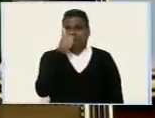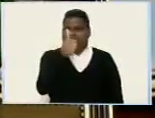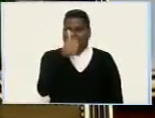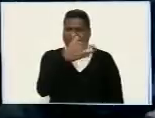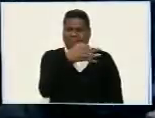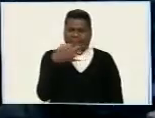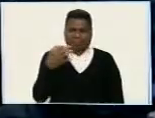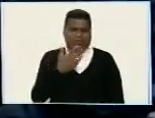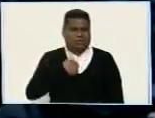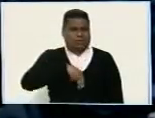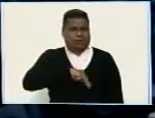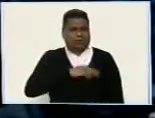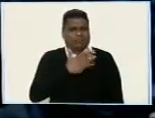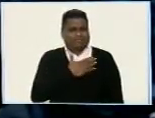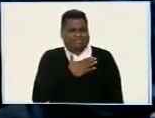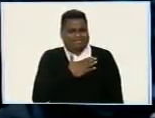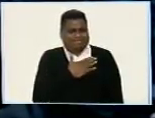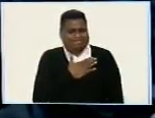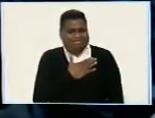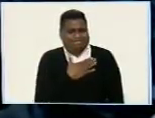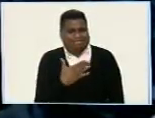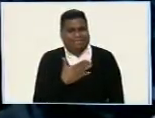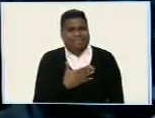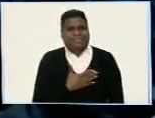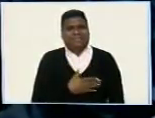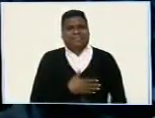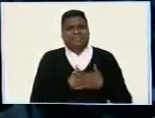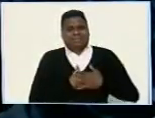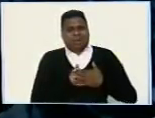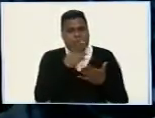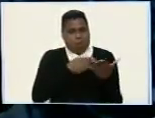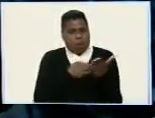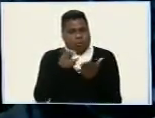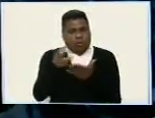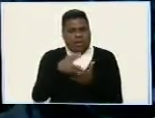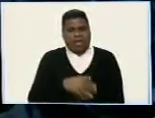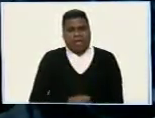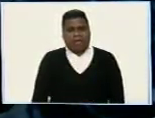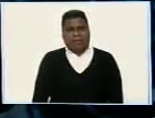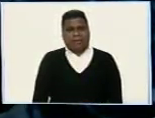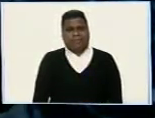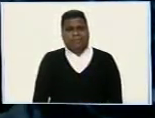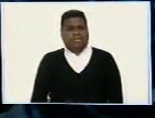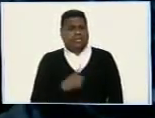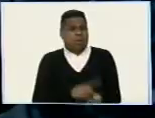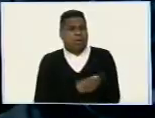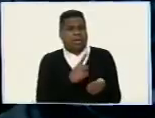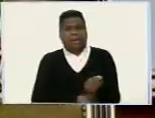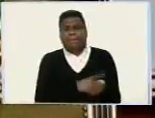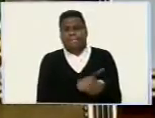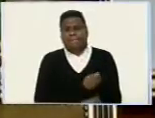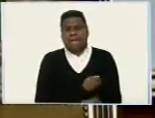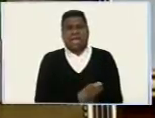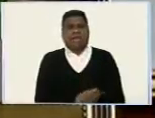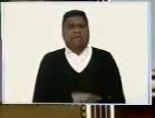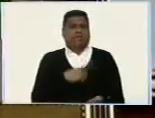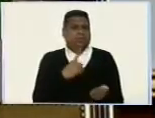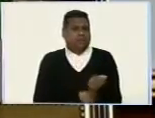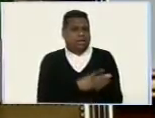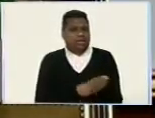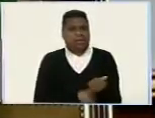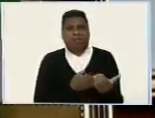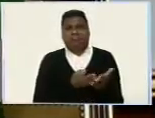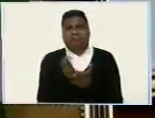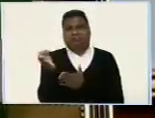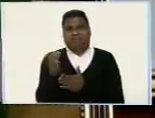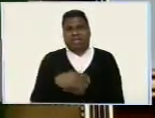que nosotros estamos muy complacidos, muy honrados de que sea un hermano de batallas, un hermano de la